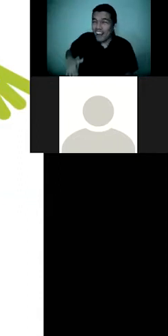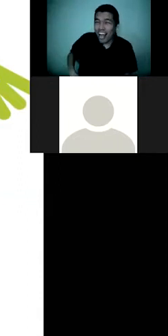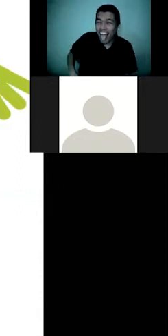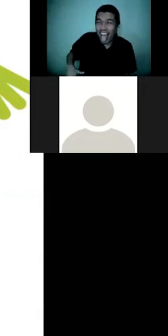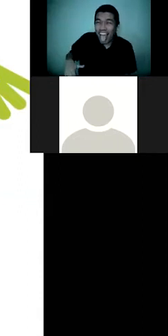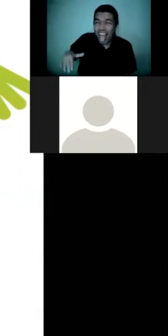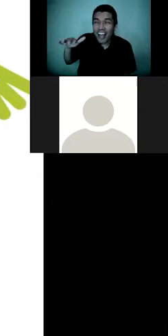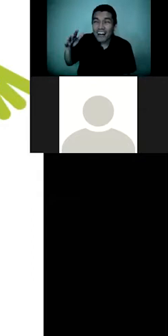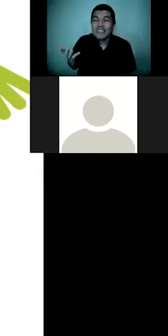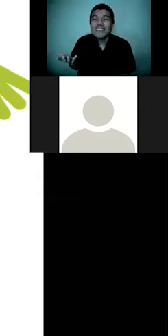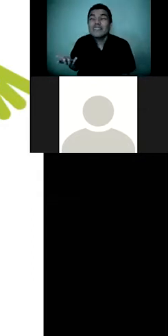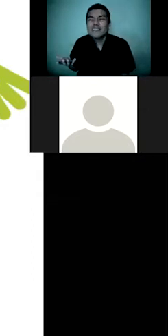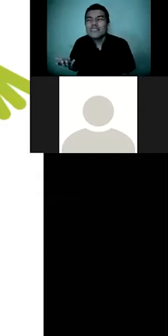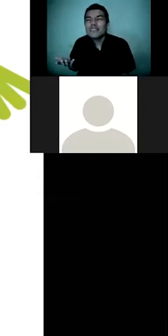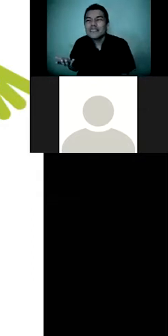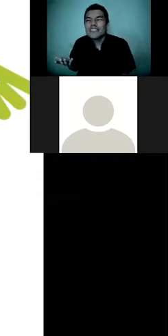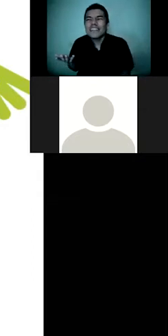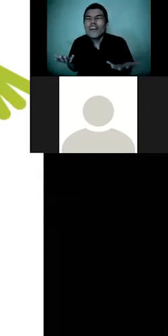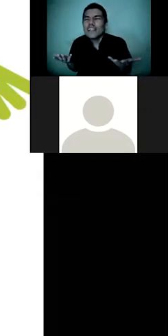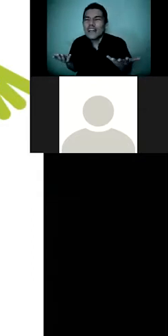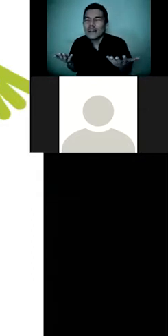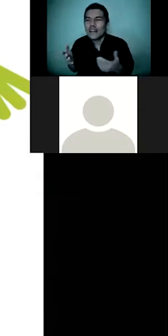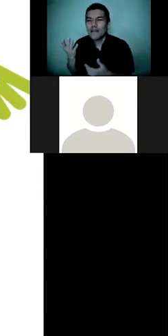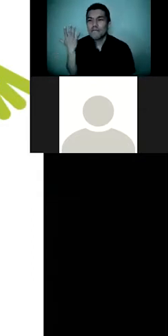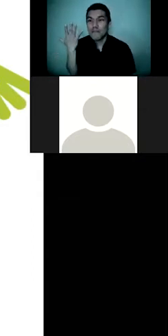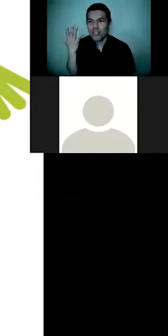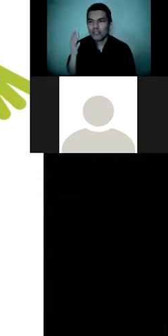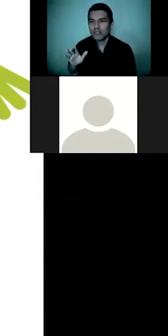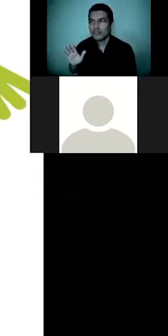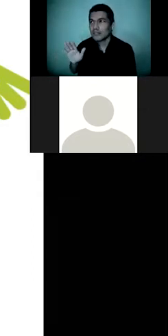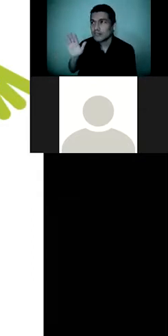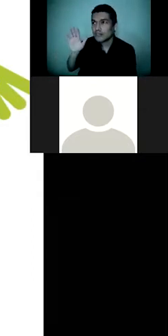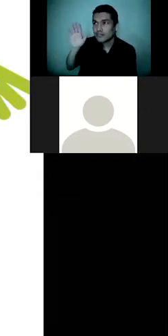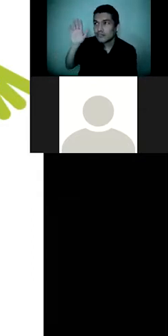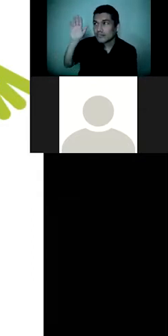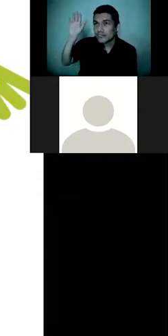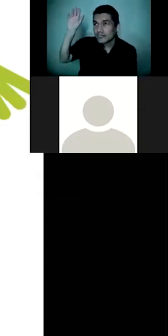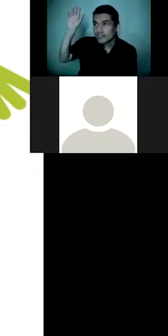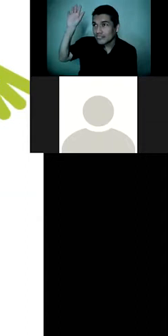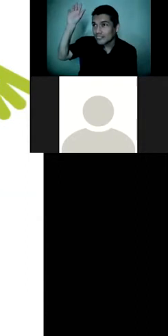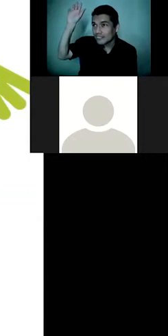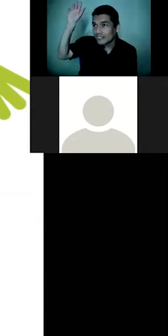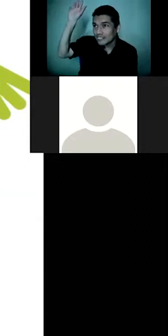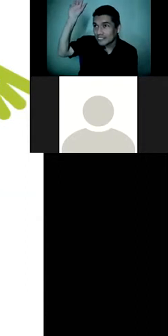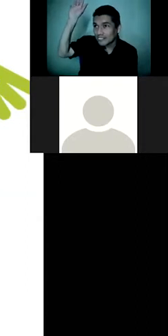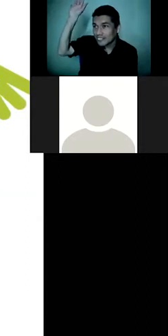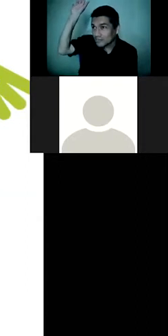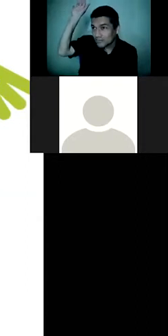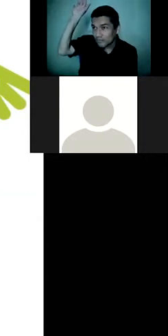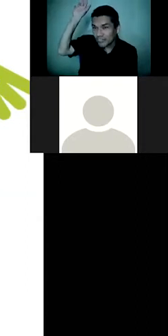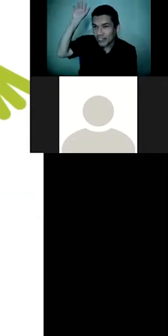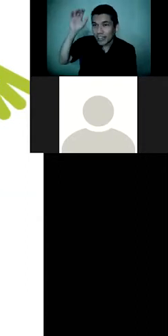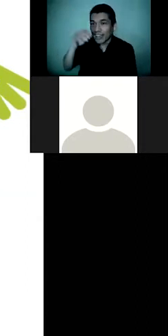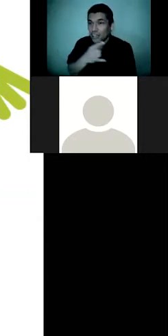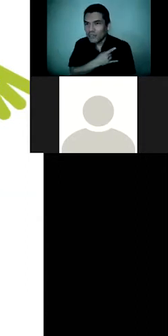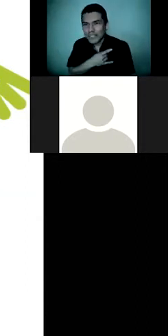en toda mi vida, que, de todo mi crecimiento, ¿qué cosa? Que pude levantar la